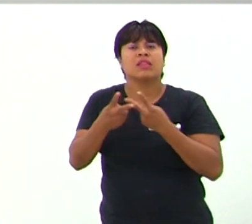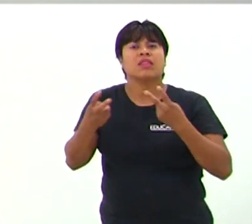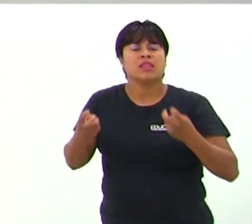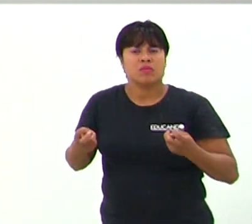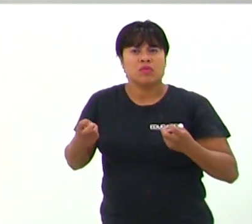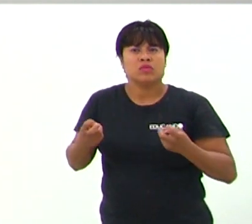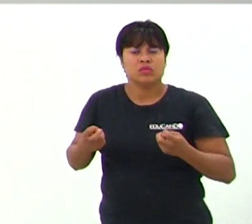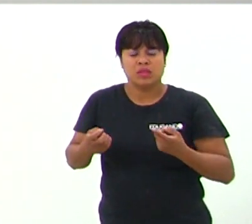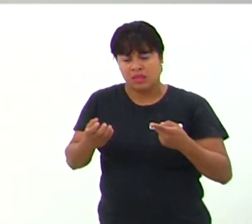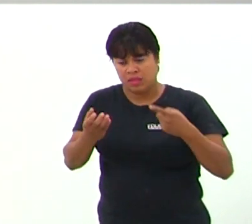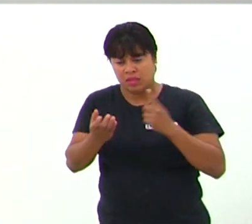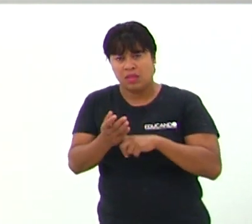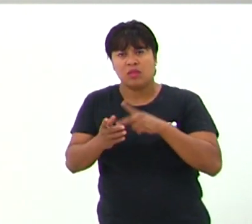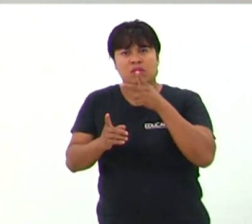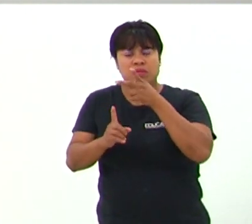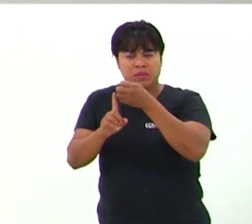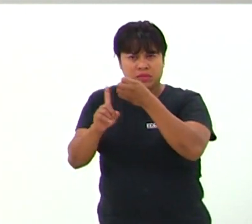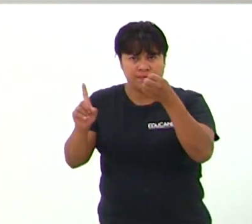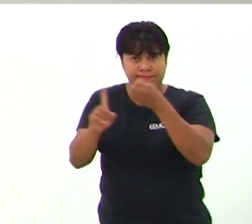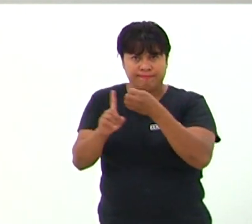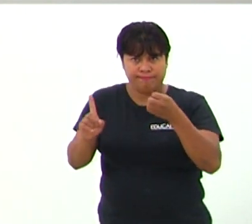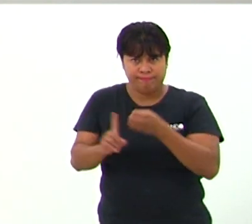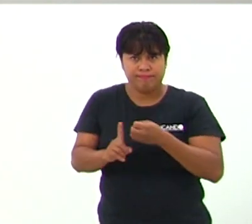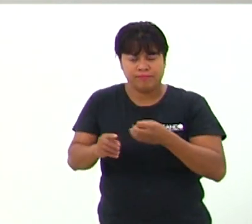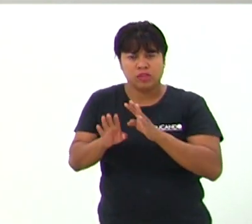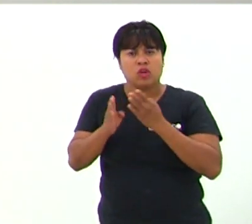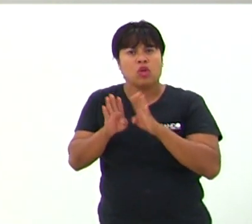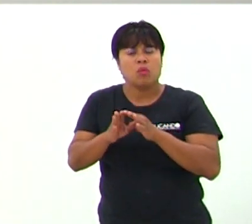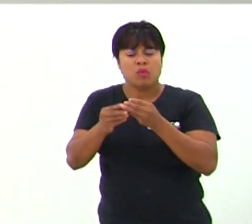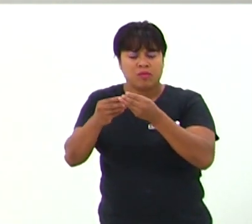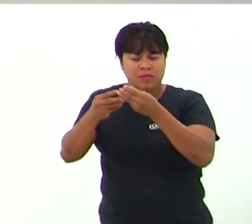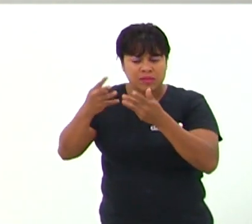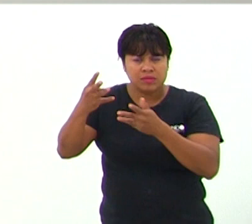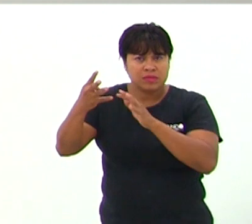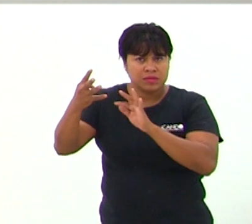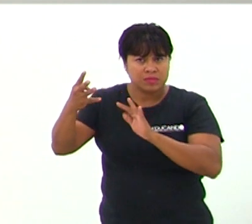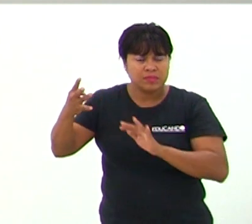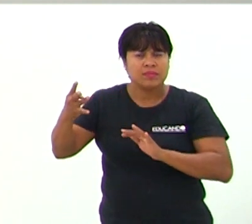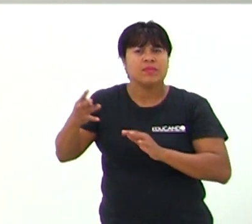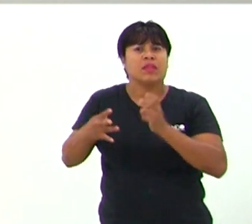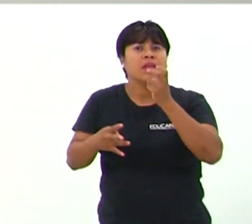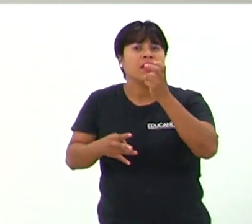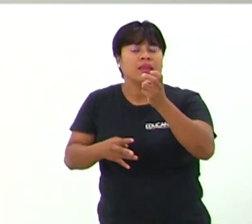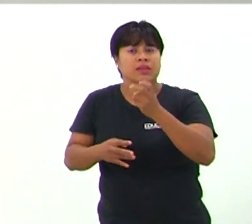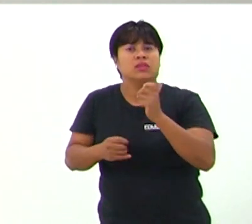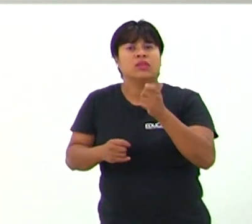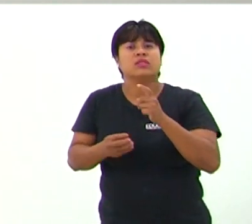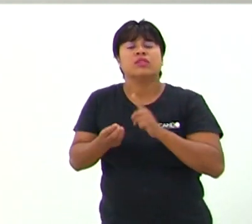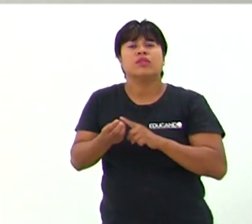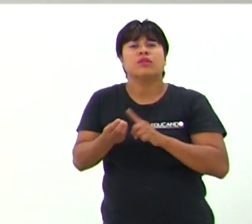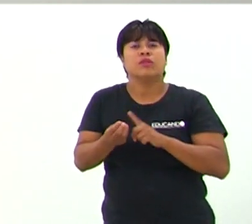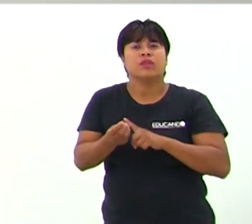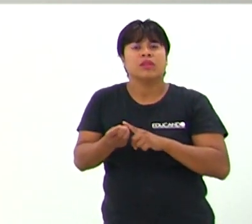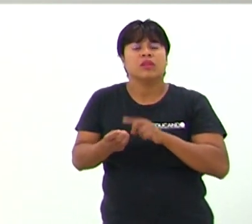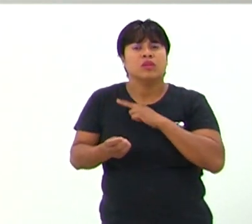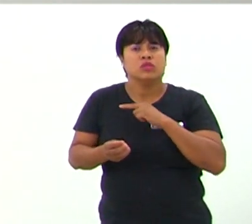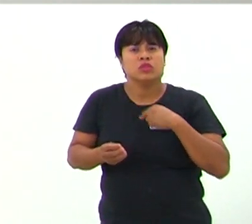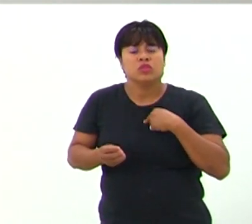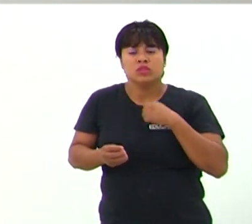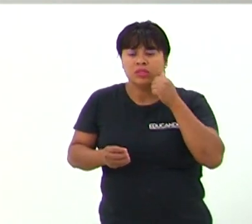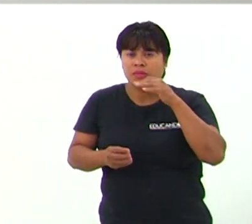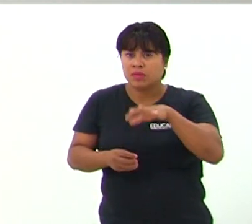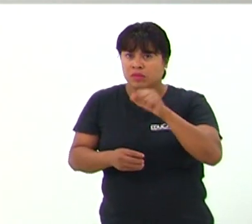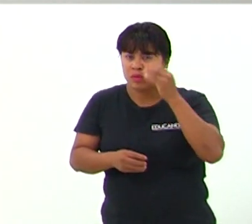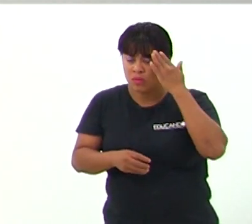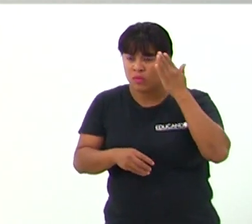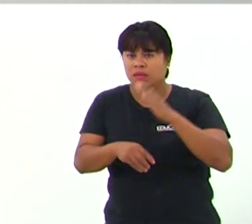adjetivos dentro de lo que son las descripciones. Y es esta parte donde vamos a tomar en